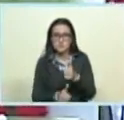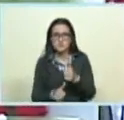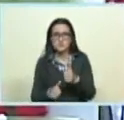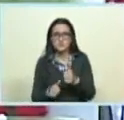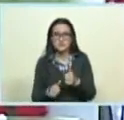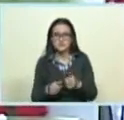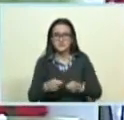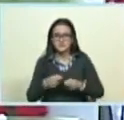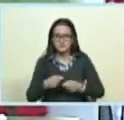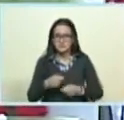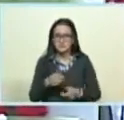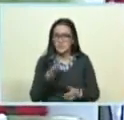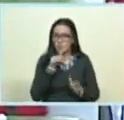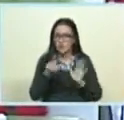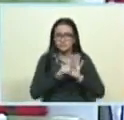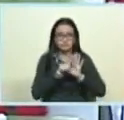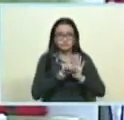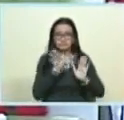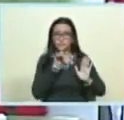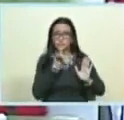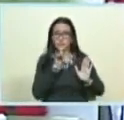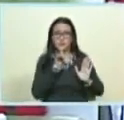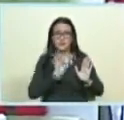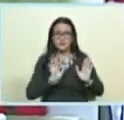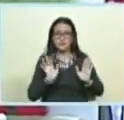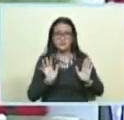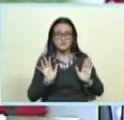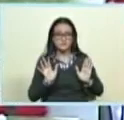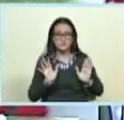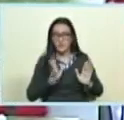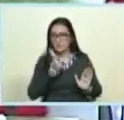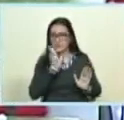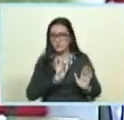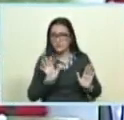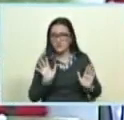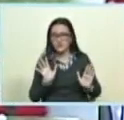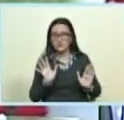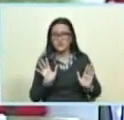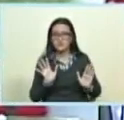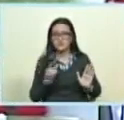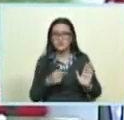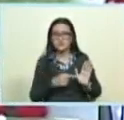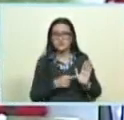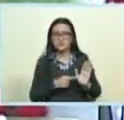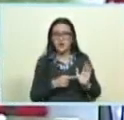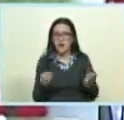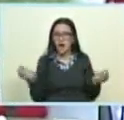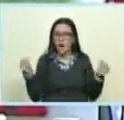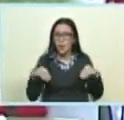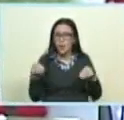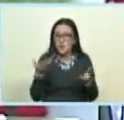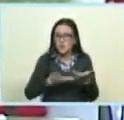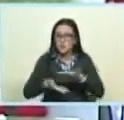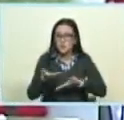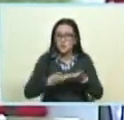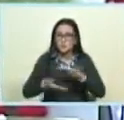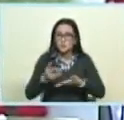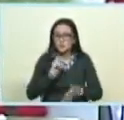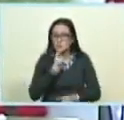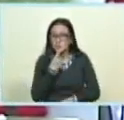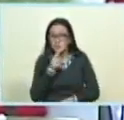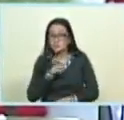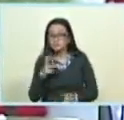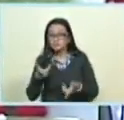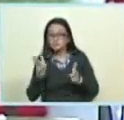de manera ilegal, inconstitucional y criminal para hacer acuerdos comerciales sin